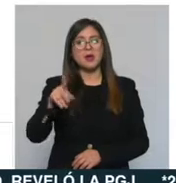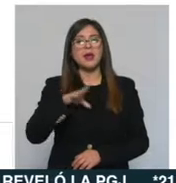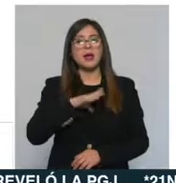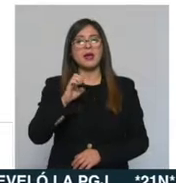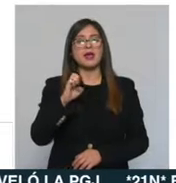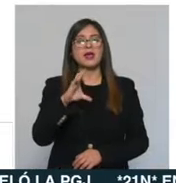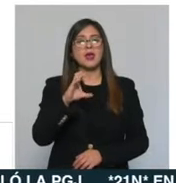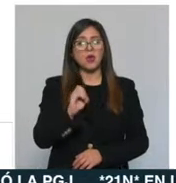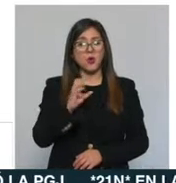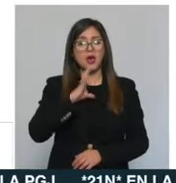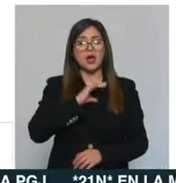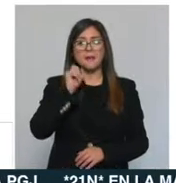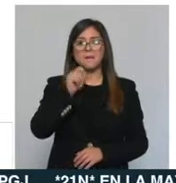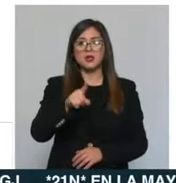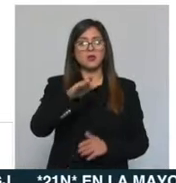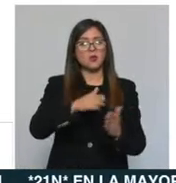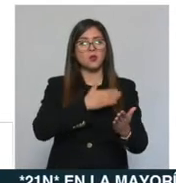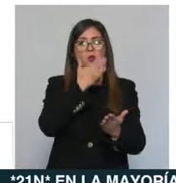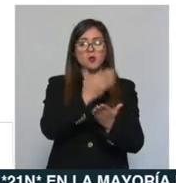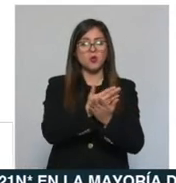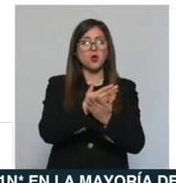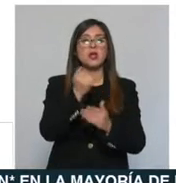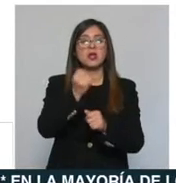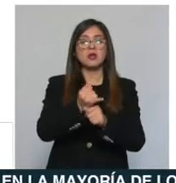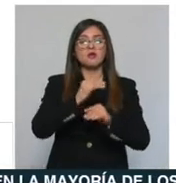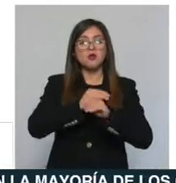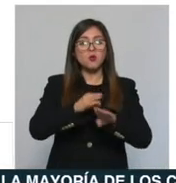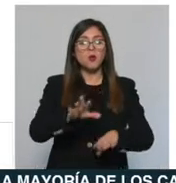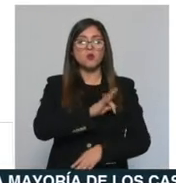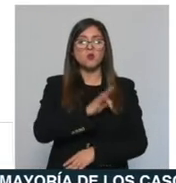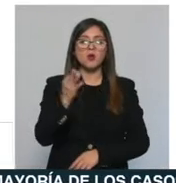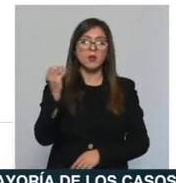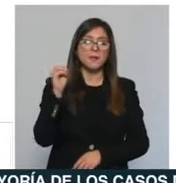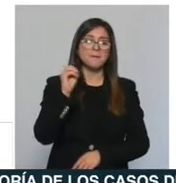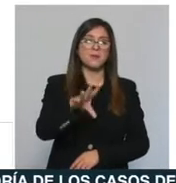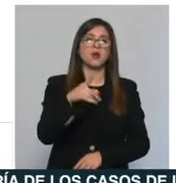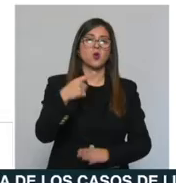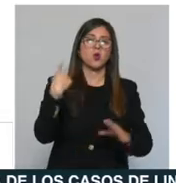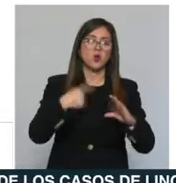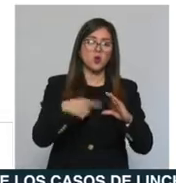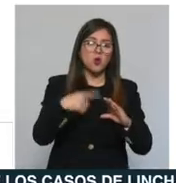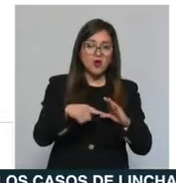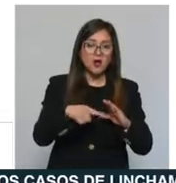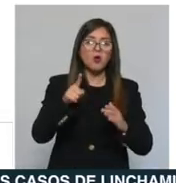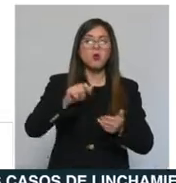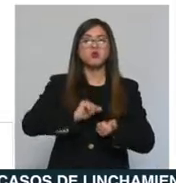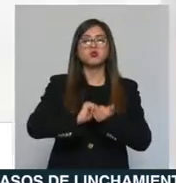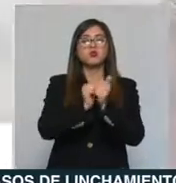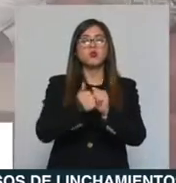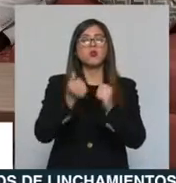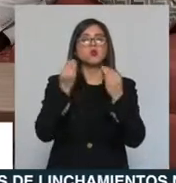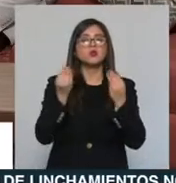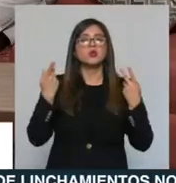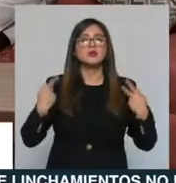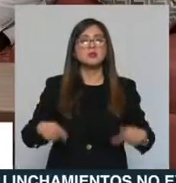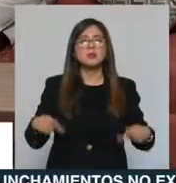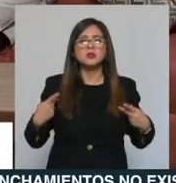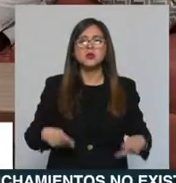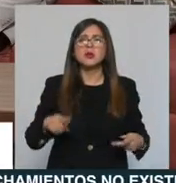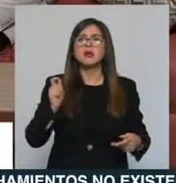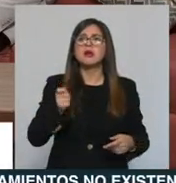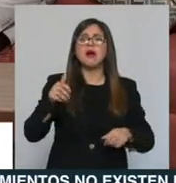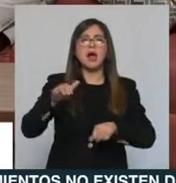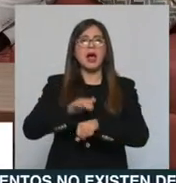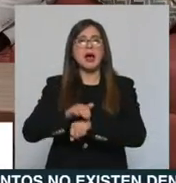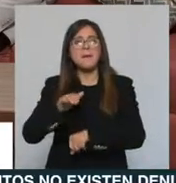propuesta. Sí. Toda la información te llega vía correo electrónico y la verdad es que es un gran espacio porque ha llegado mucha gente, no sé,